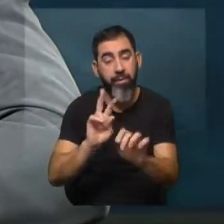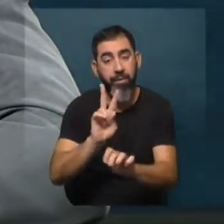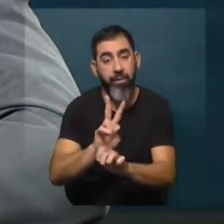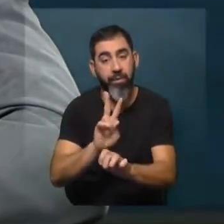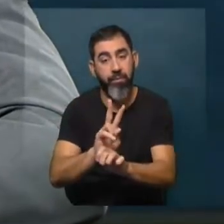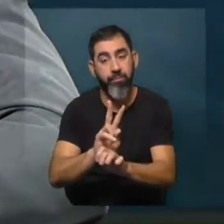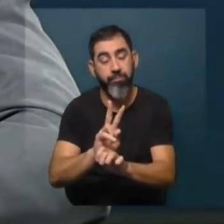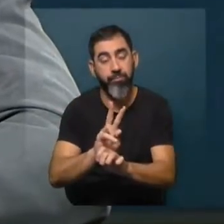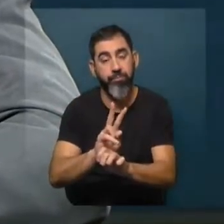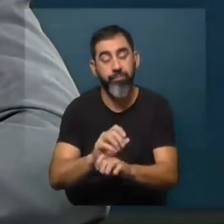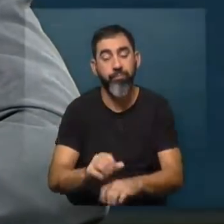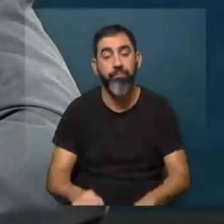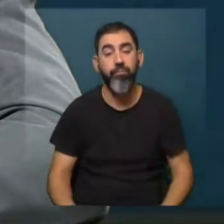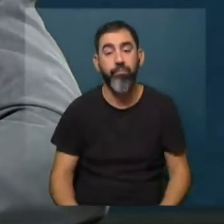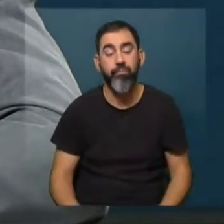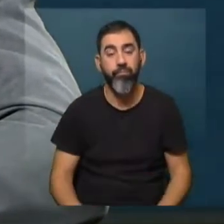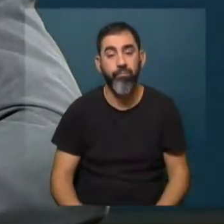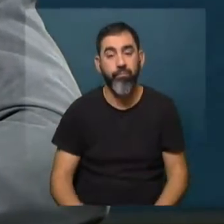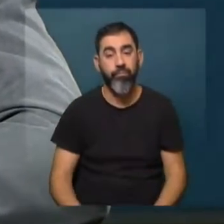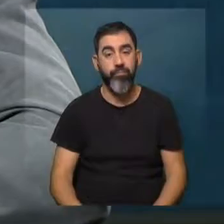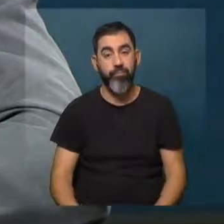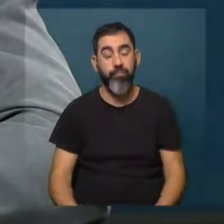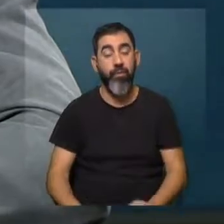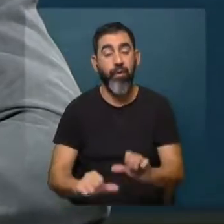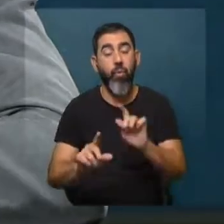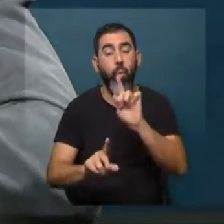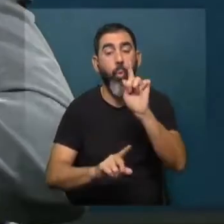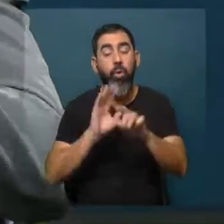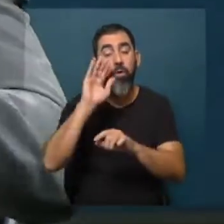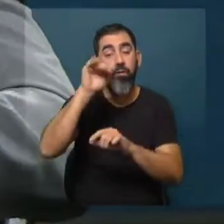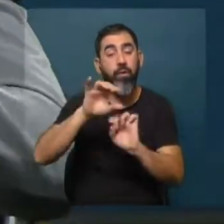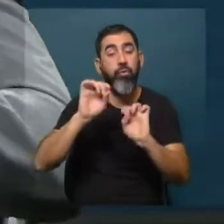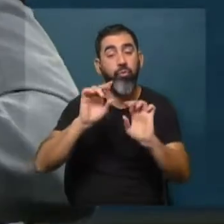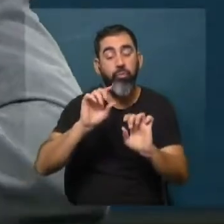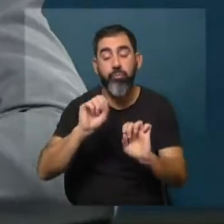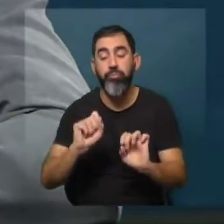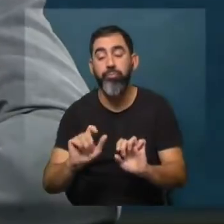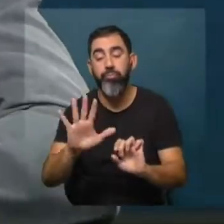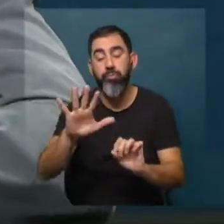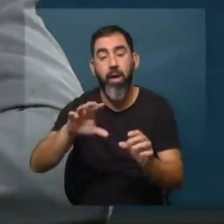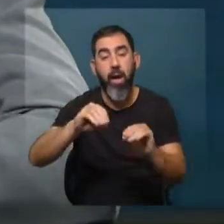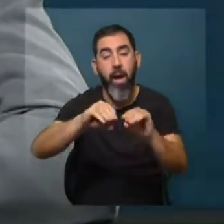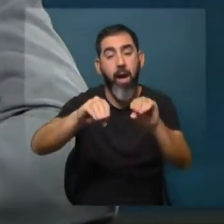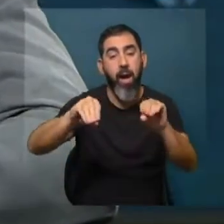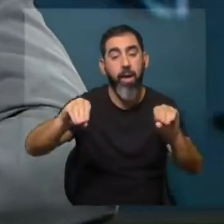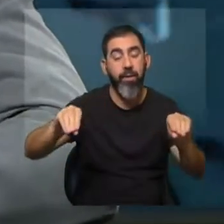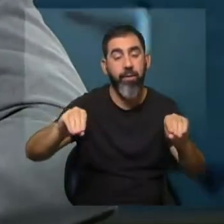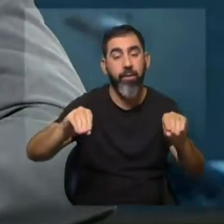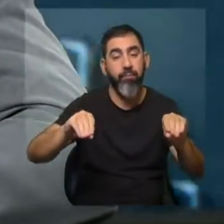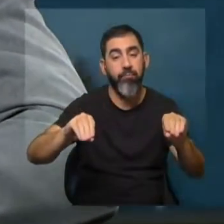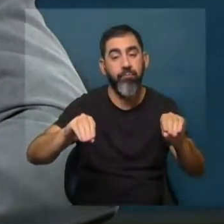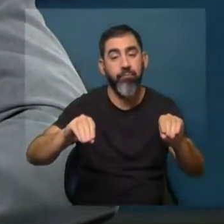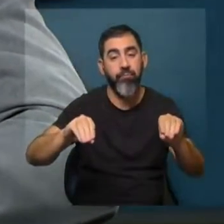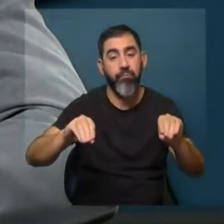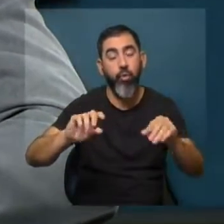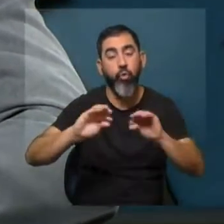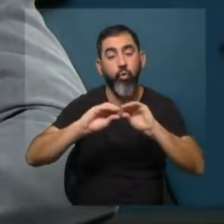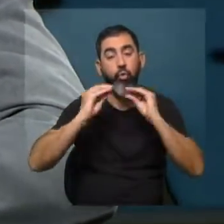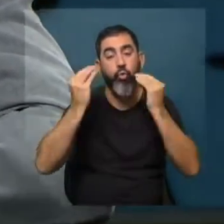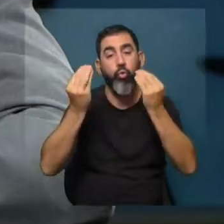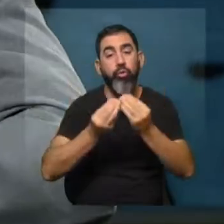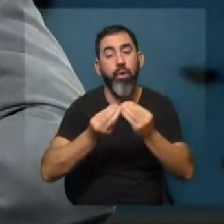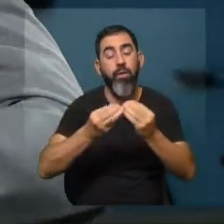en el CURE de la Universidad de la República, simplemente caracterizar esas arenas midiendo su cantidad